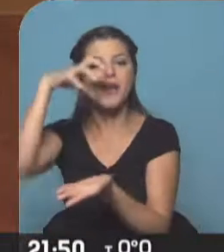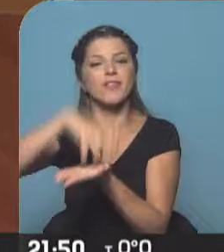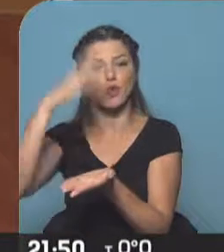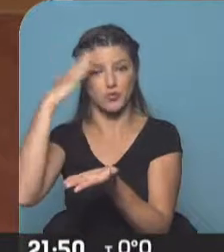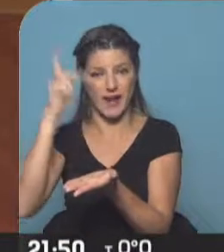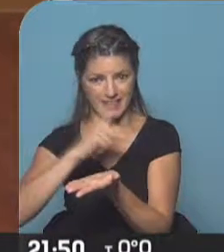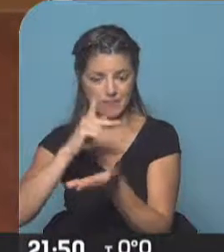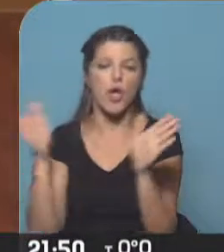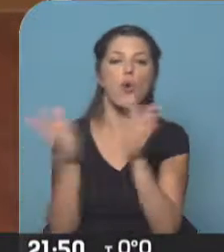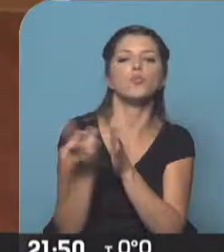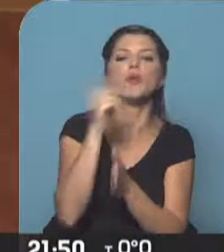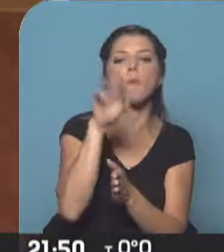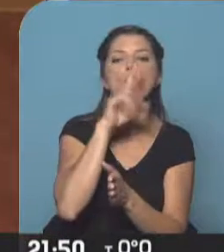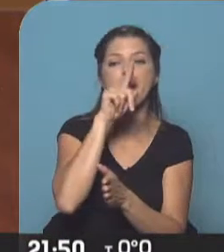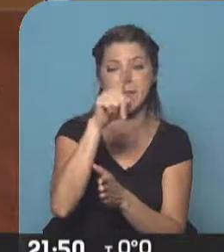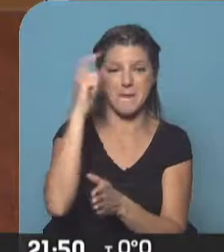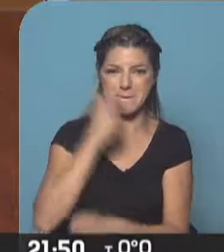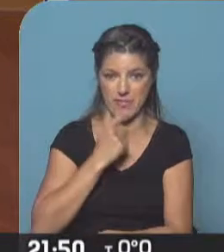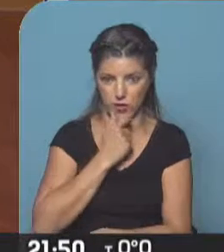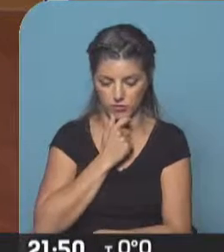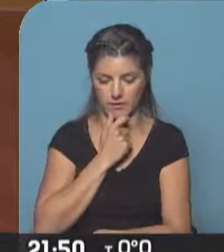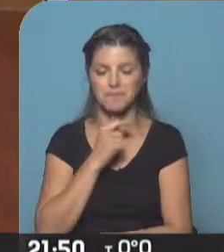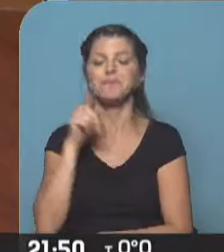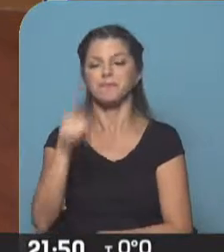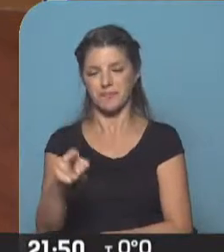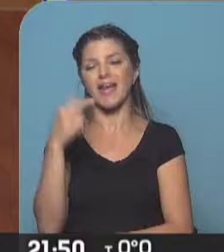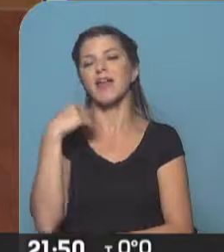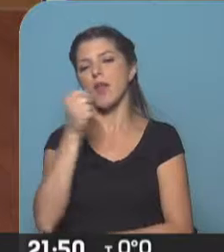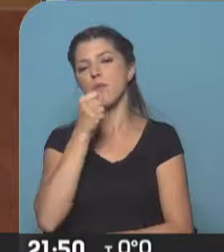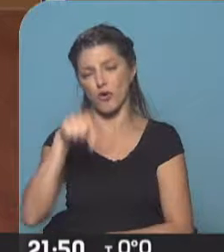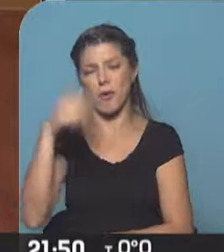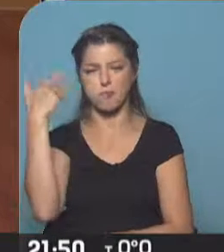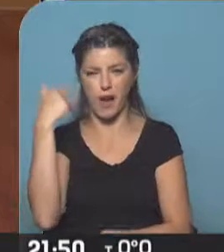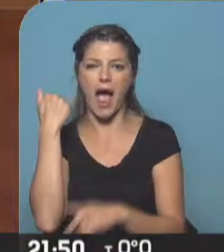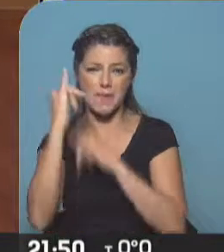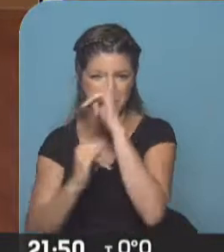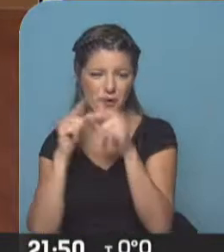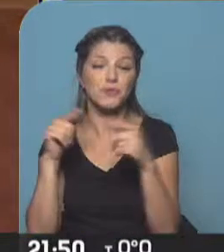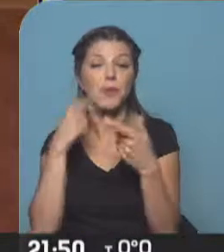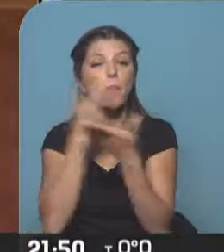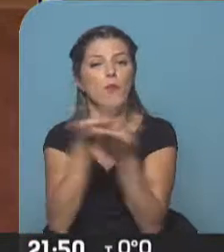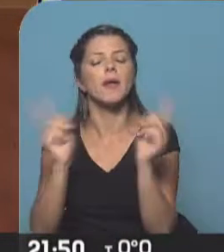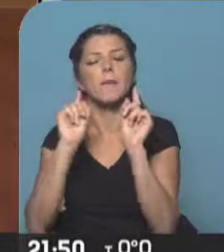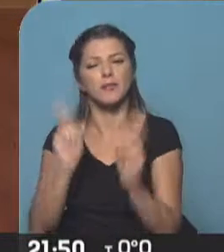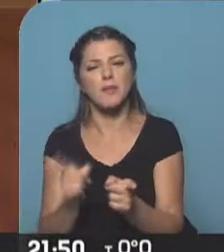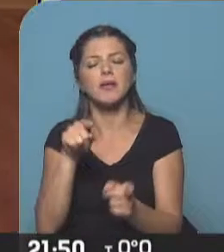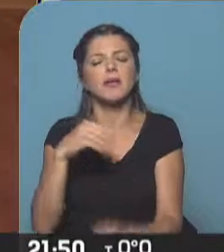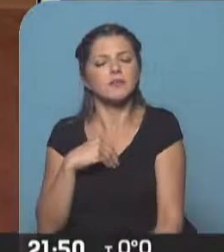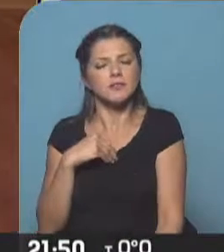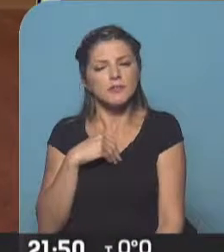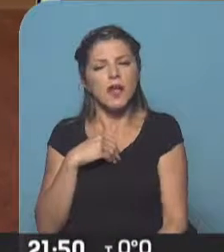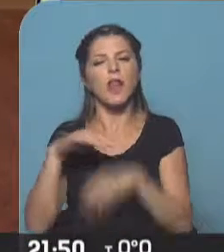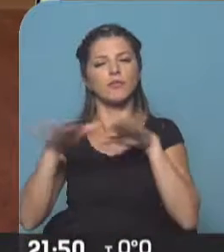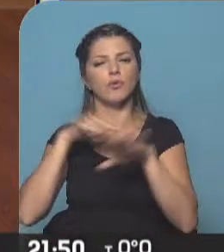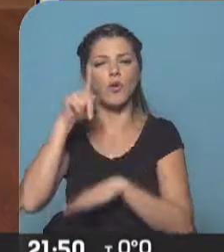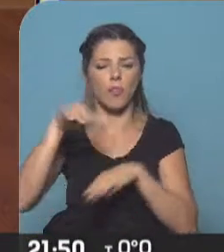mendocina Verónica Cangemi. Estuvo hablando de eso en la conferencia de prensa que dio esta tarde, pero además estuvo hablando de lo que significó para él y cómo vivió él